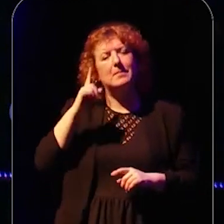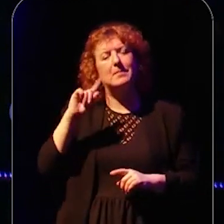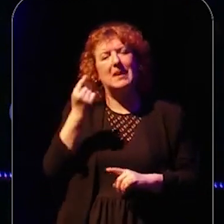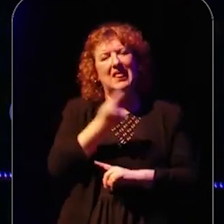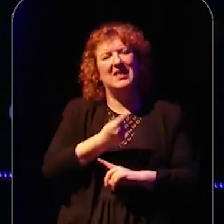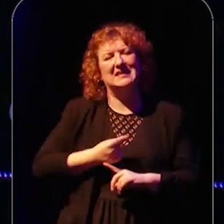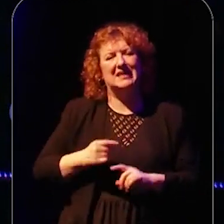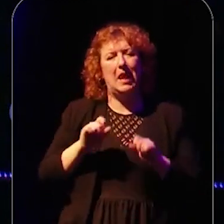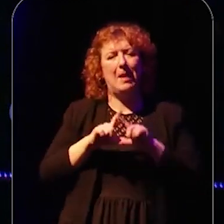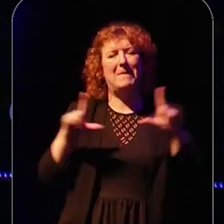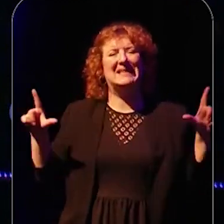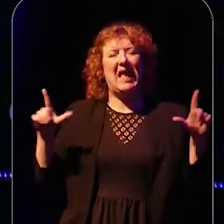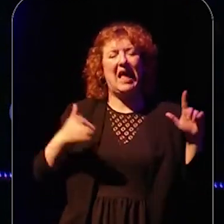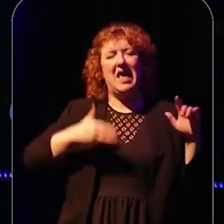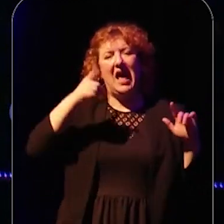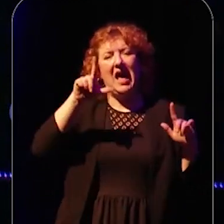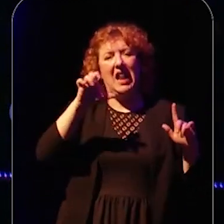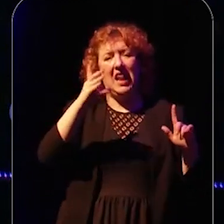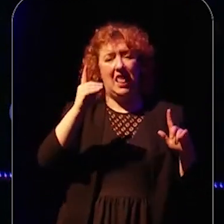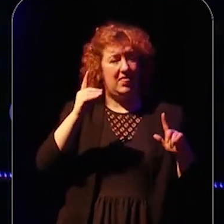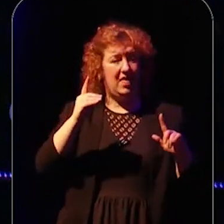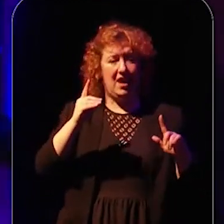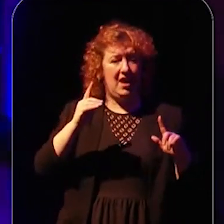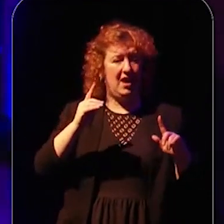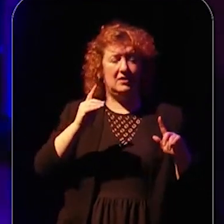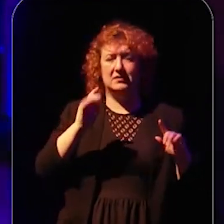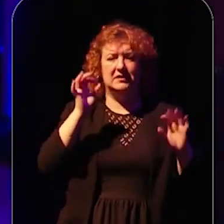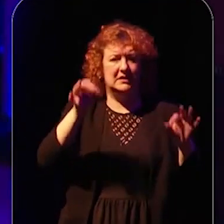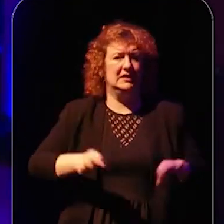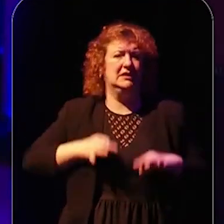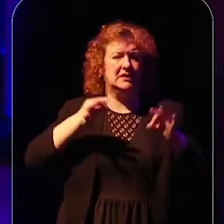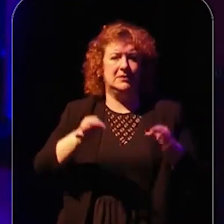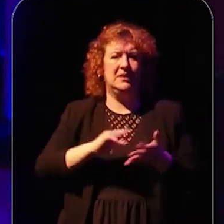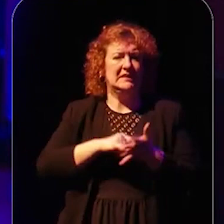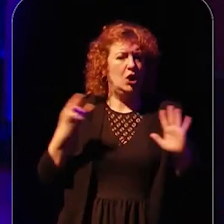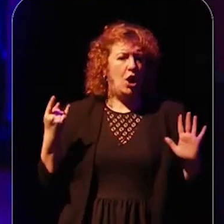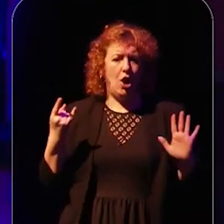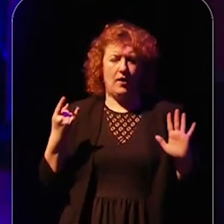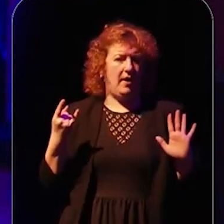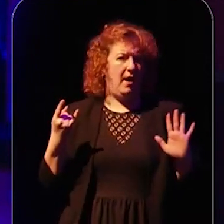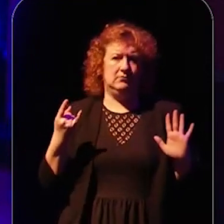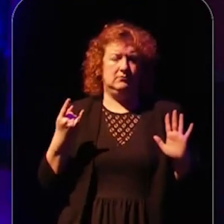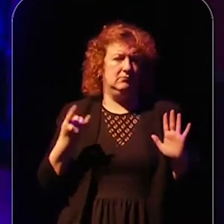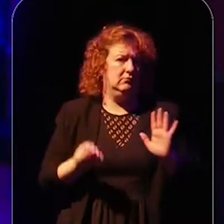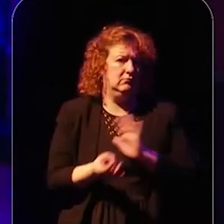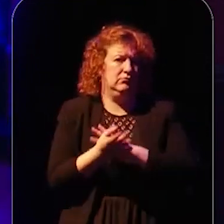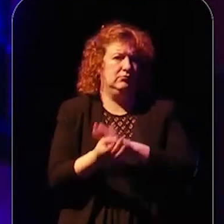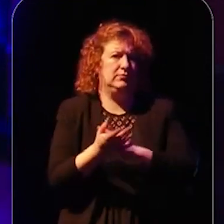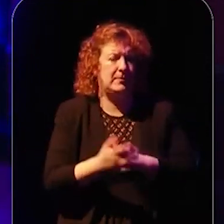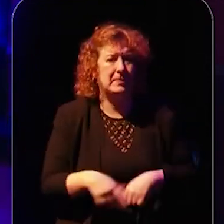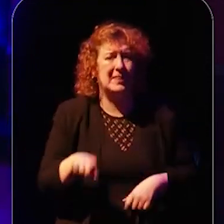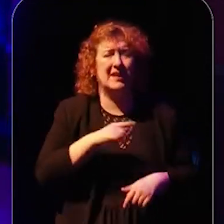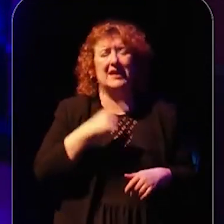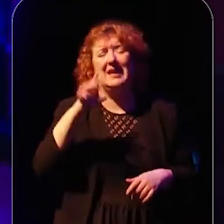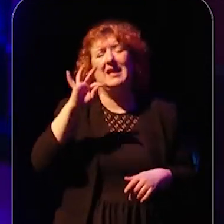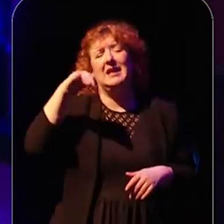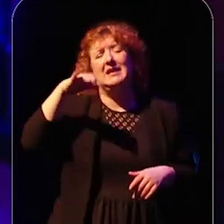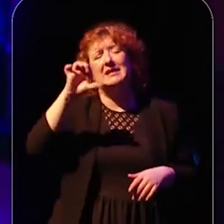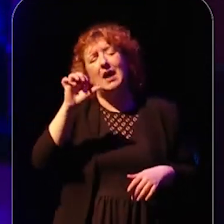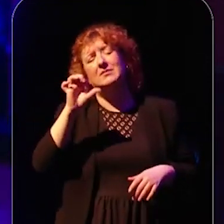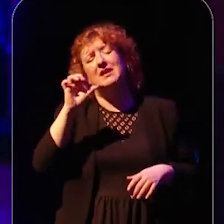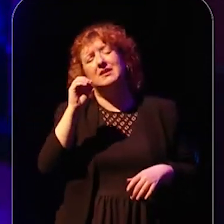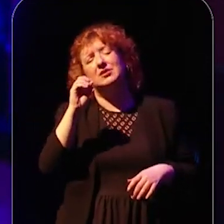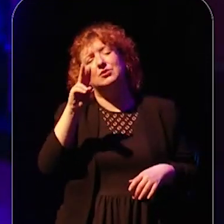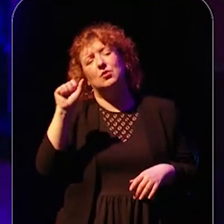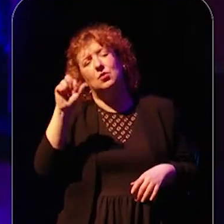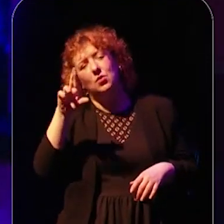diseñó la primera pantalla LED. Desde entonces ha sido siempre punta de lanza en la tecnología. La primera pantalla de Times Square, la primera pantalla